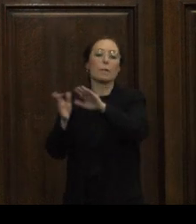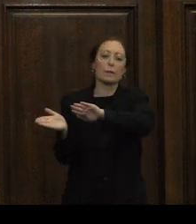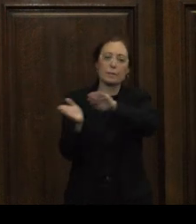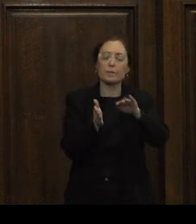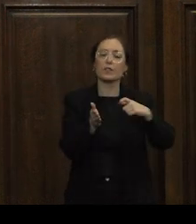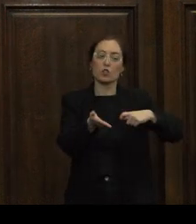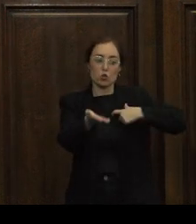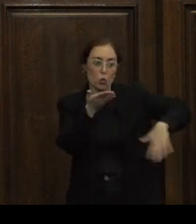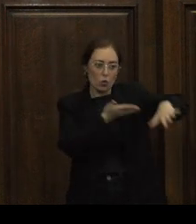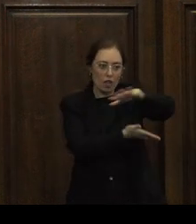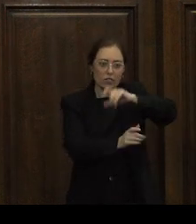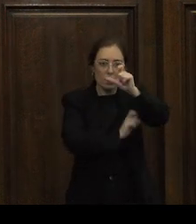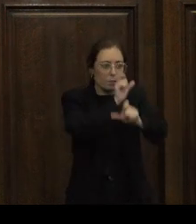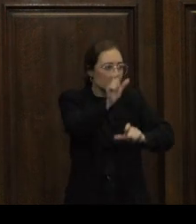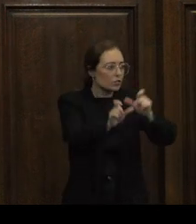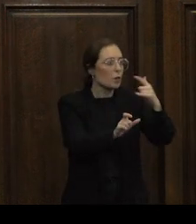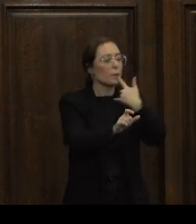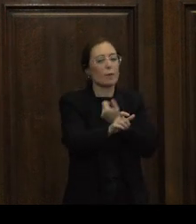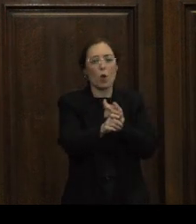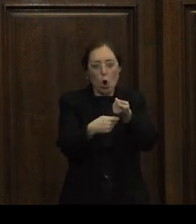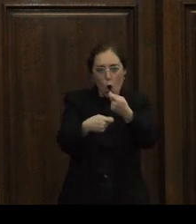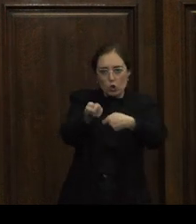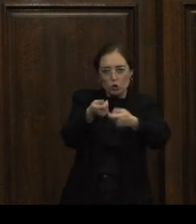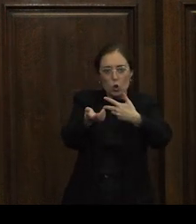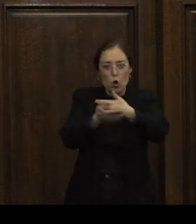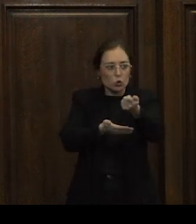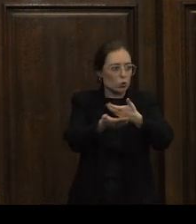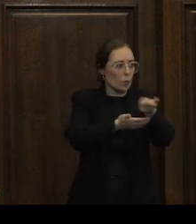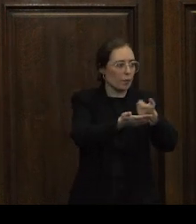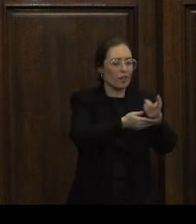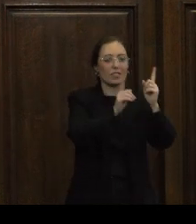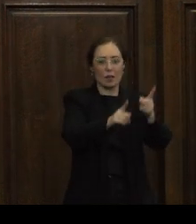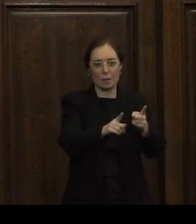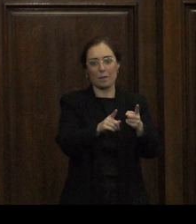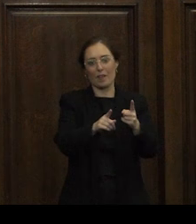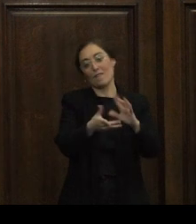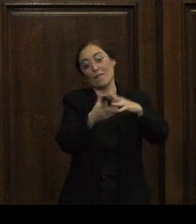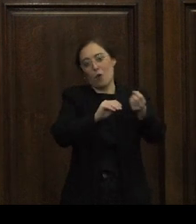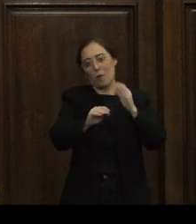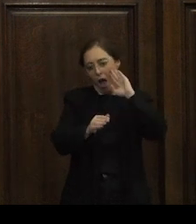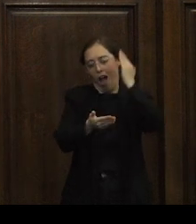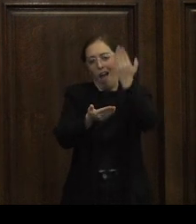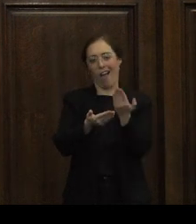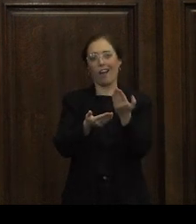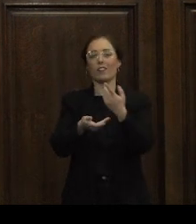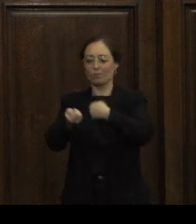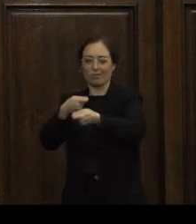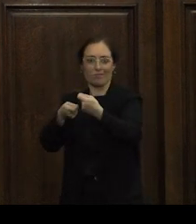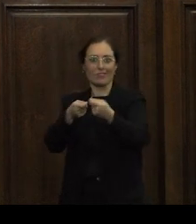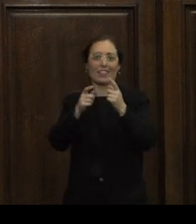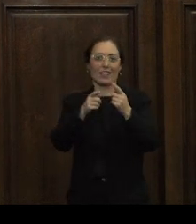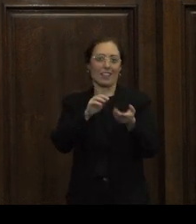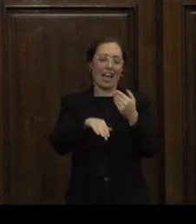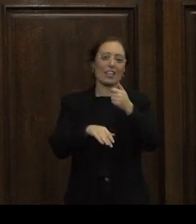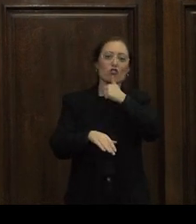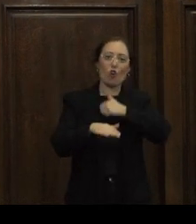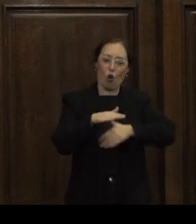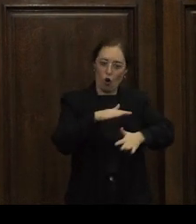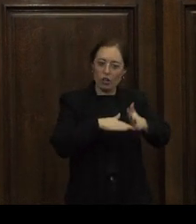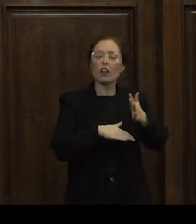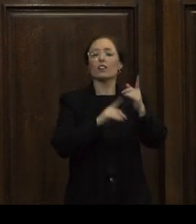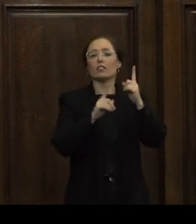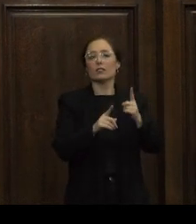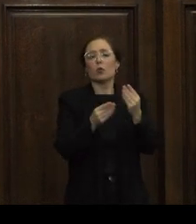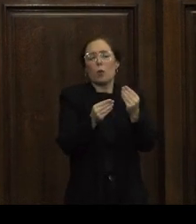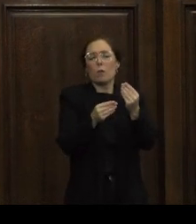los ciudadanos, por un lado, y los consumidores, por otro lado, como protagonistas de cada uno de esos regímenes históricos, y cómo somos o